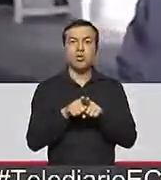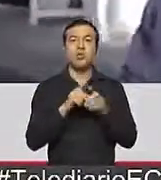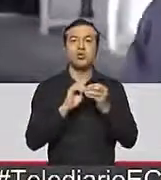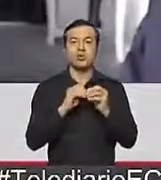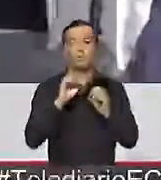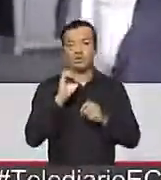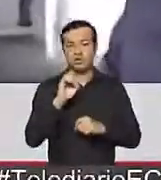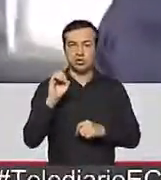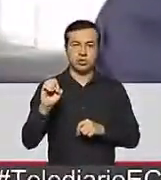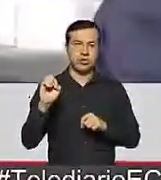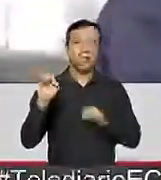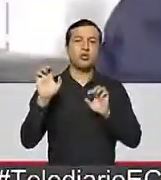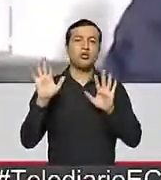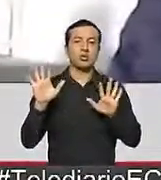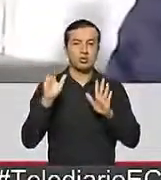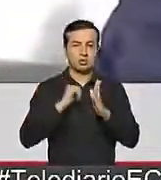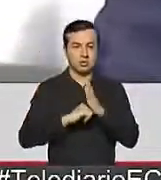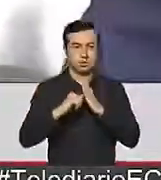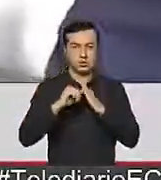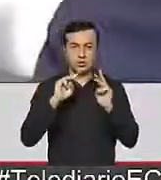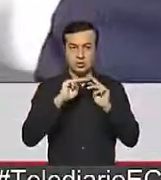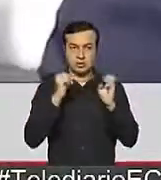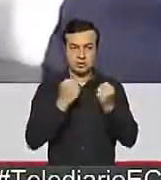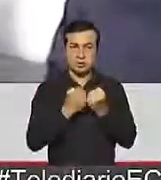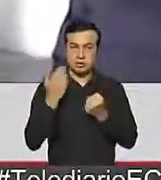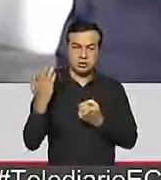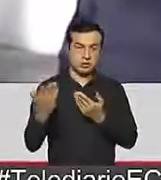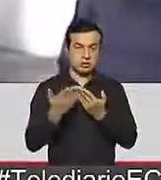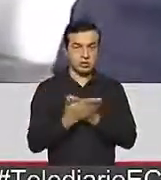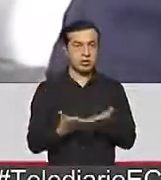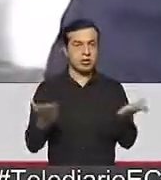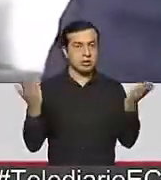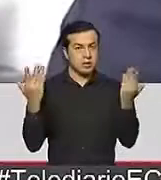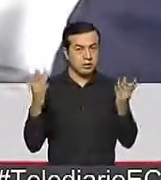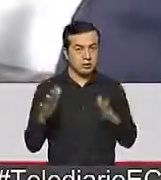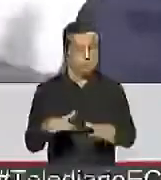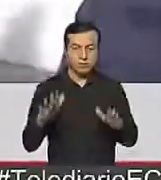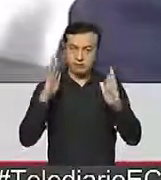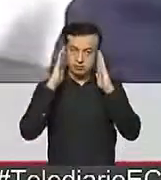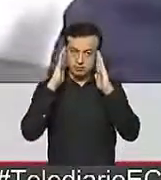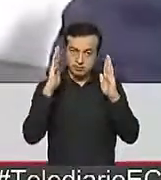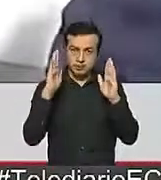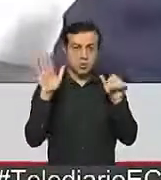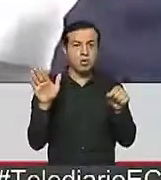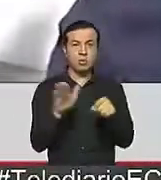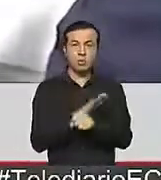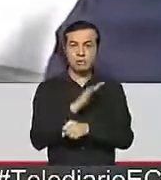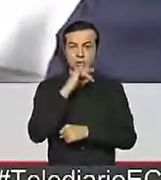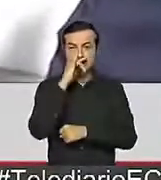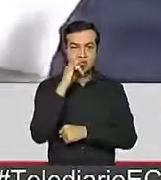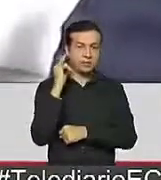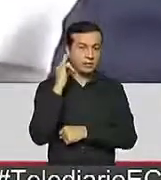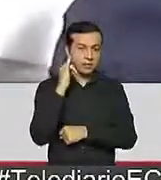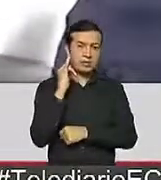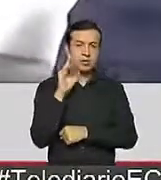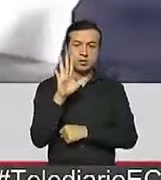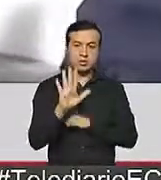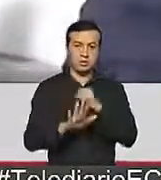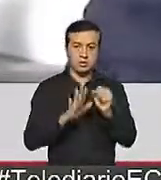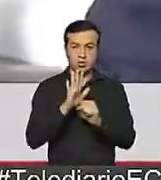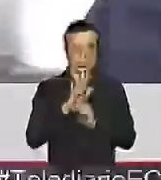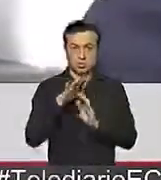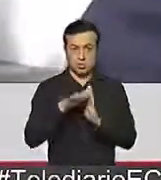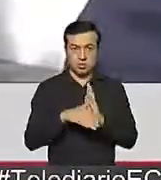0010, conjuntamente con el Ministerio de Inclusión Económica y Social, brindar una atención integral a los niños menores de 5